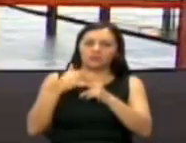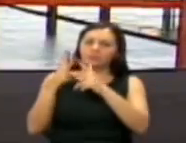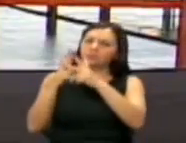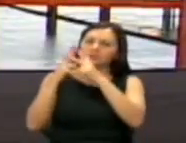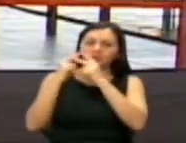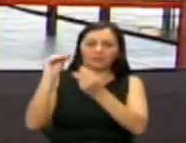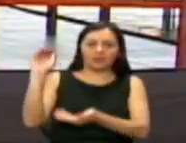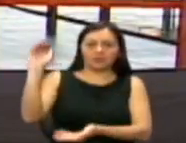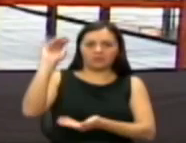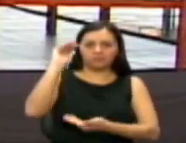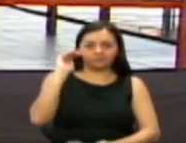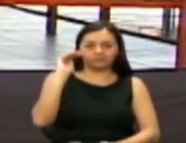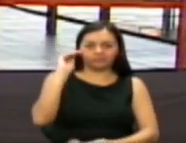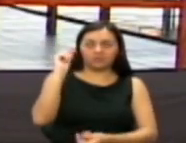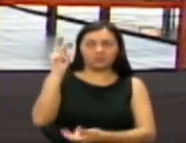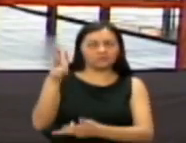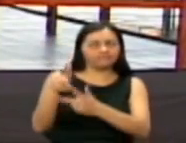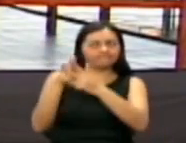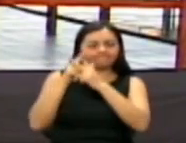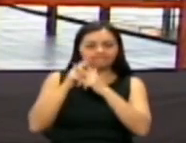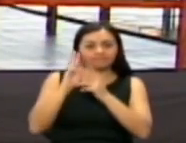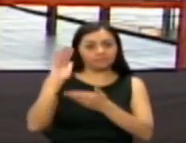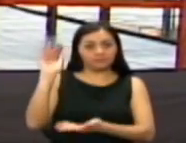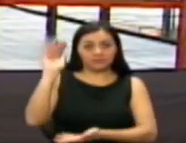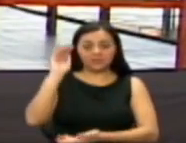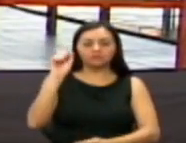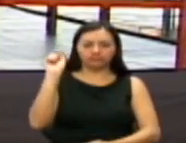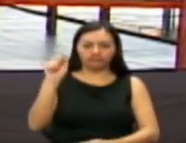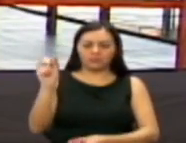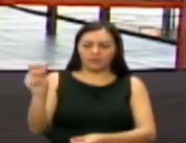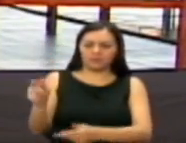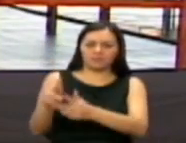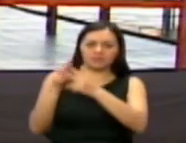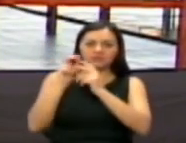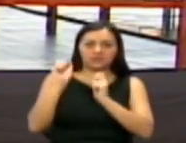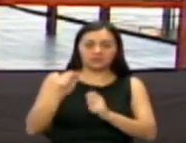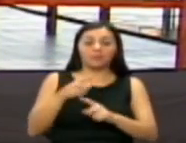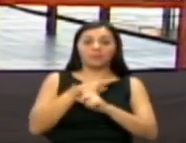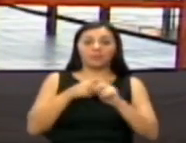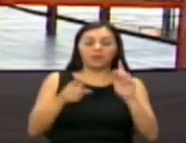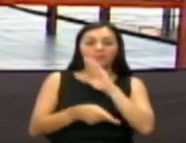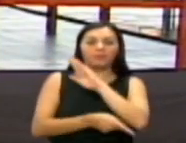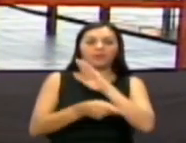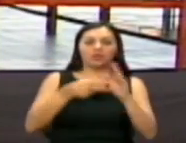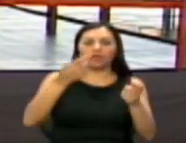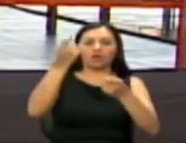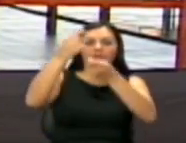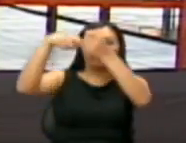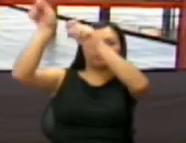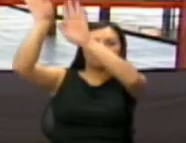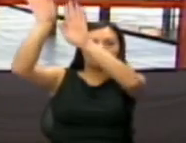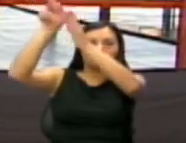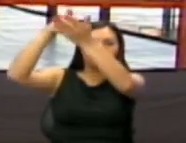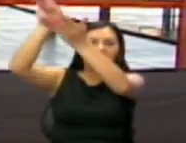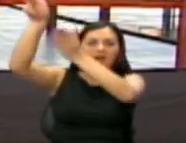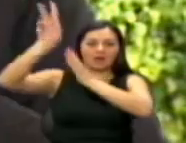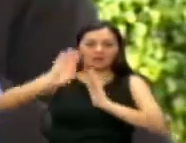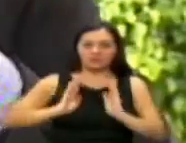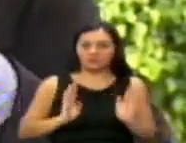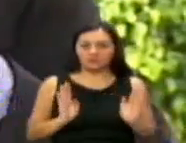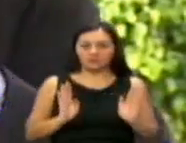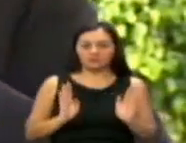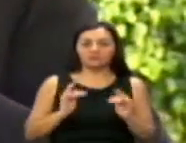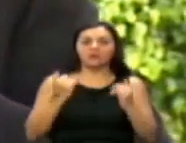al precio de ese momento. Y ahí considerando una tasa de interés. Sí, es deuda. ¿No? Pero es un mecanismo, por ejemplo, esta operación